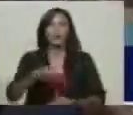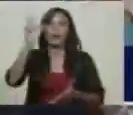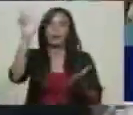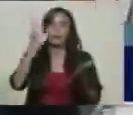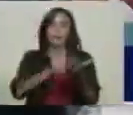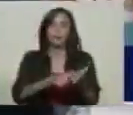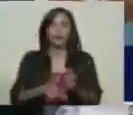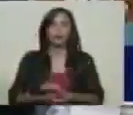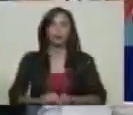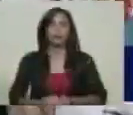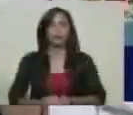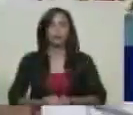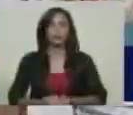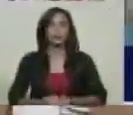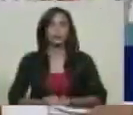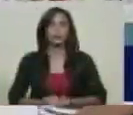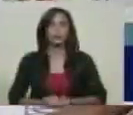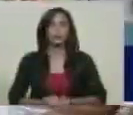Aprobado.